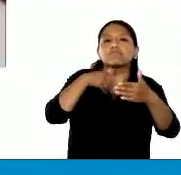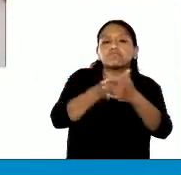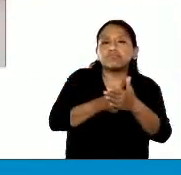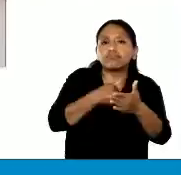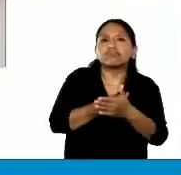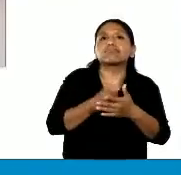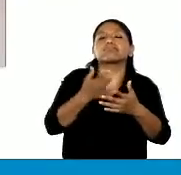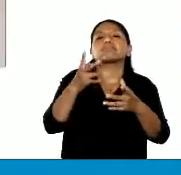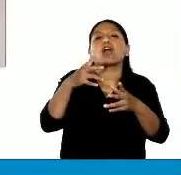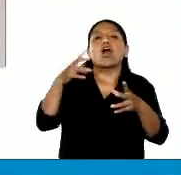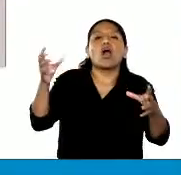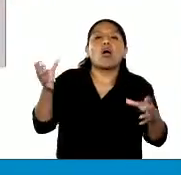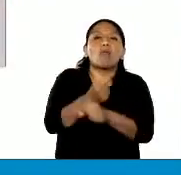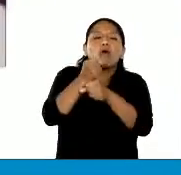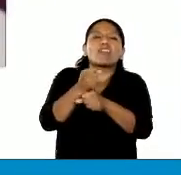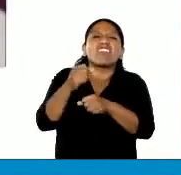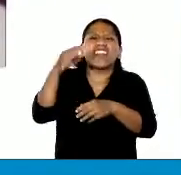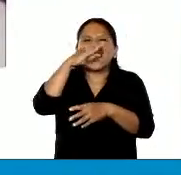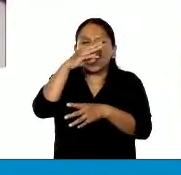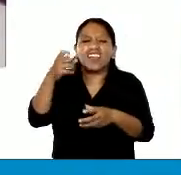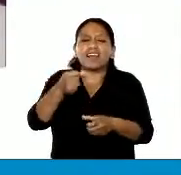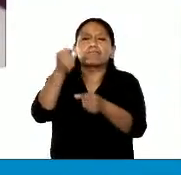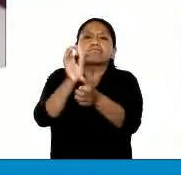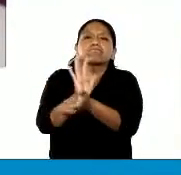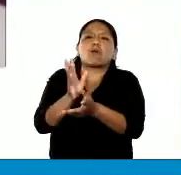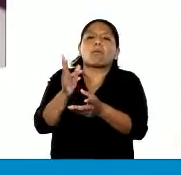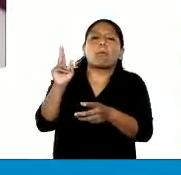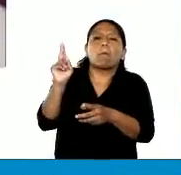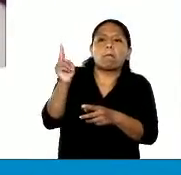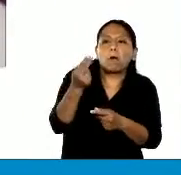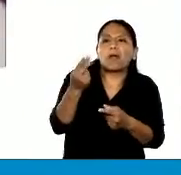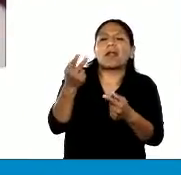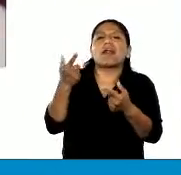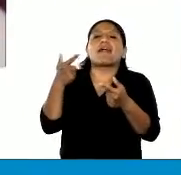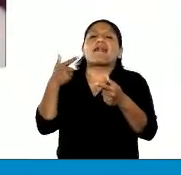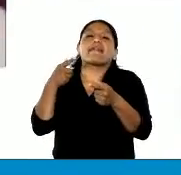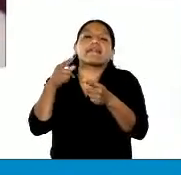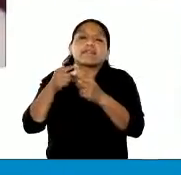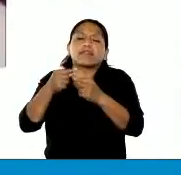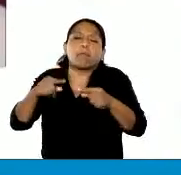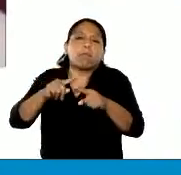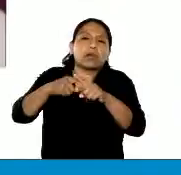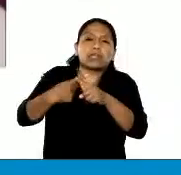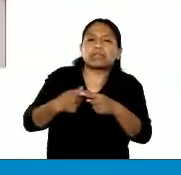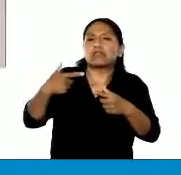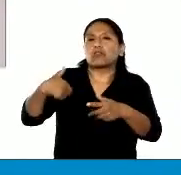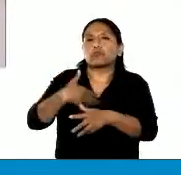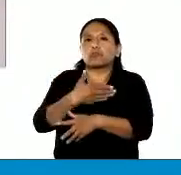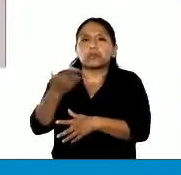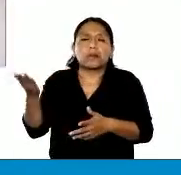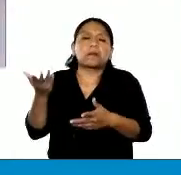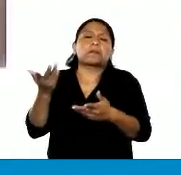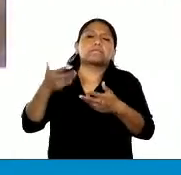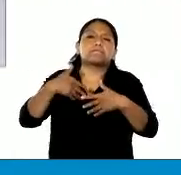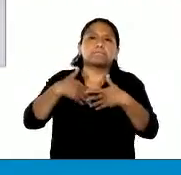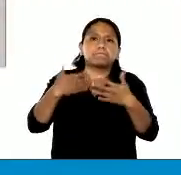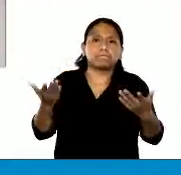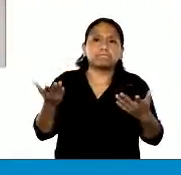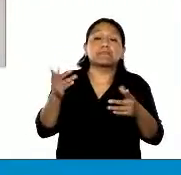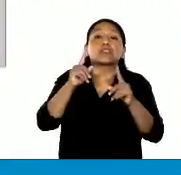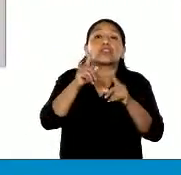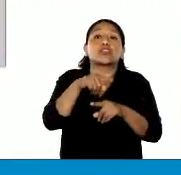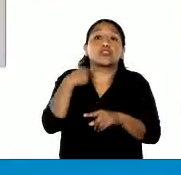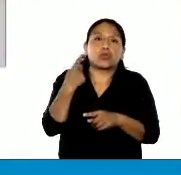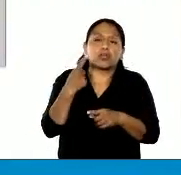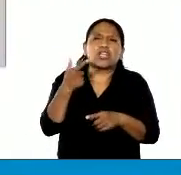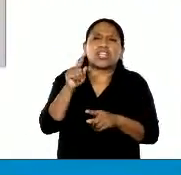bolsas mortuorias, simulando ser cadáveres de referentes de organismos de derechos humanos, políticos, sociales. También intentaron en